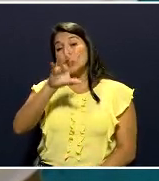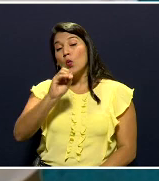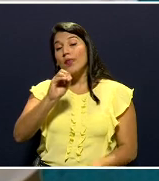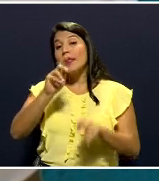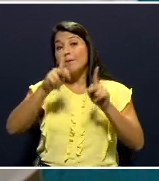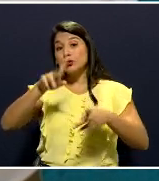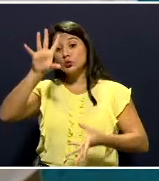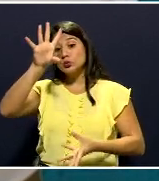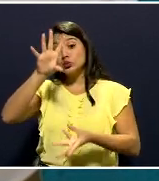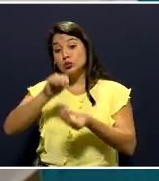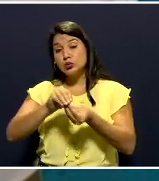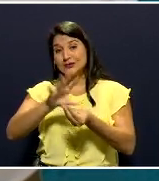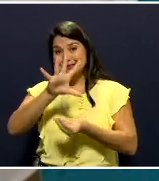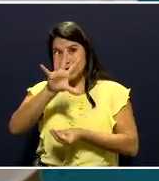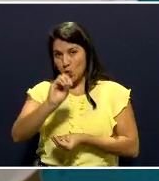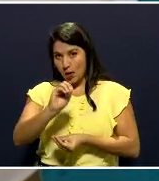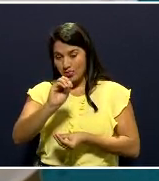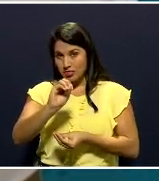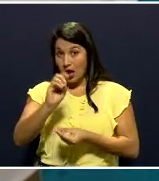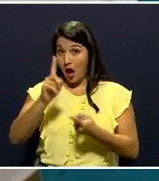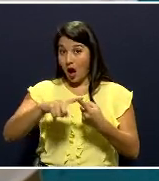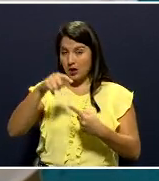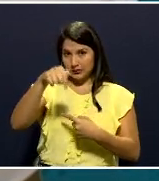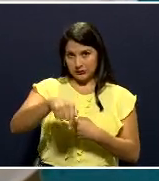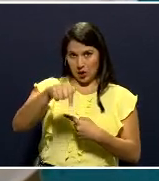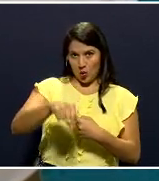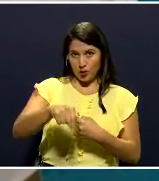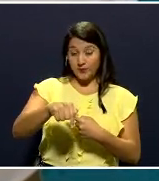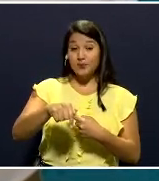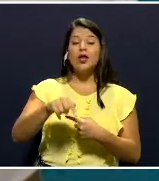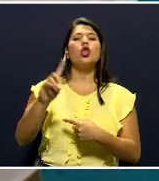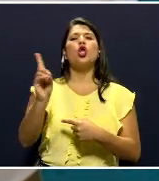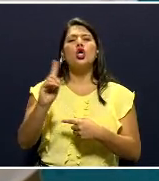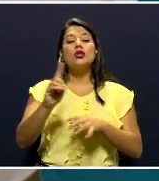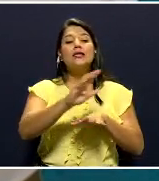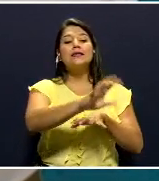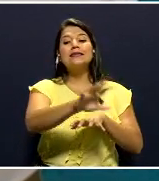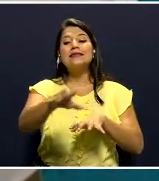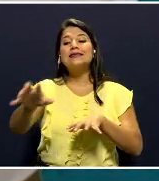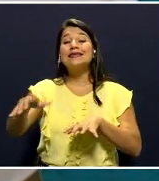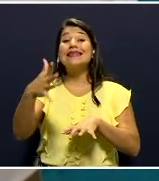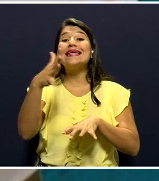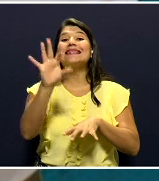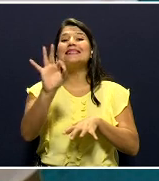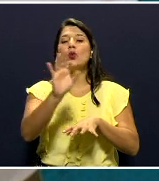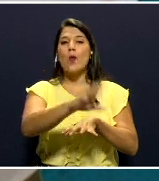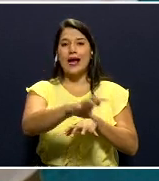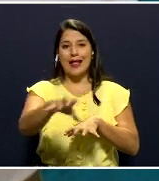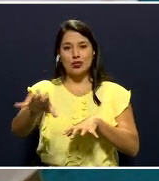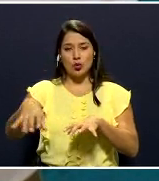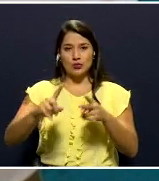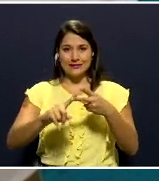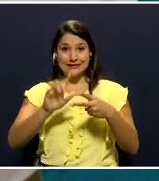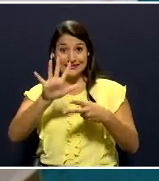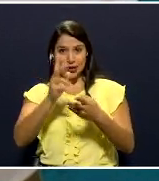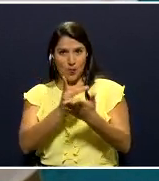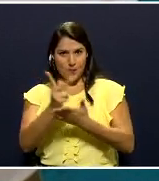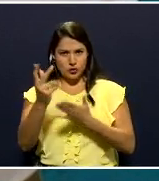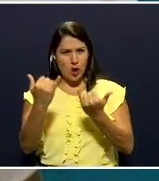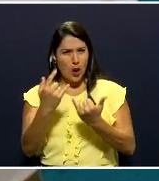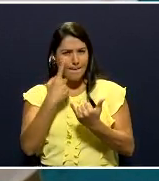50 confirmados, afectando así 19 cantones y 5 provincias. Pero veamos el